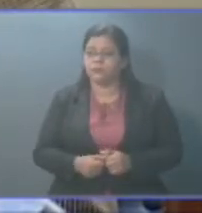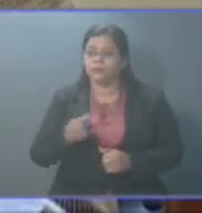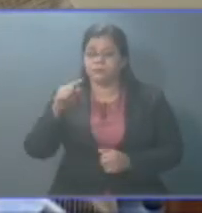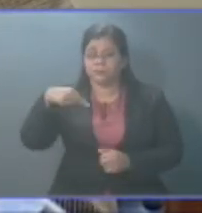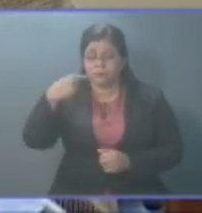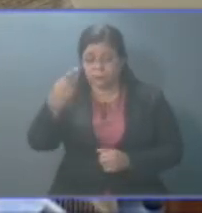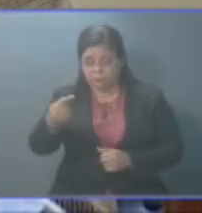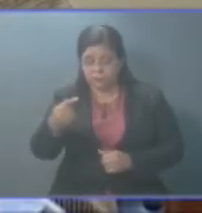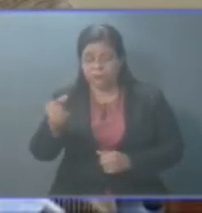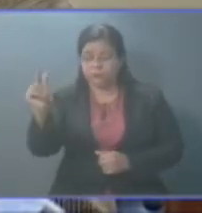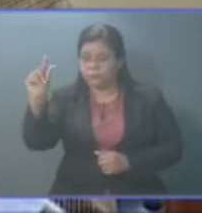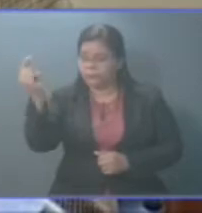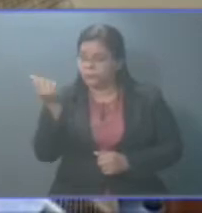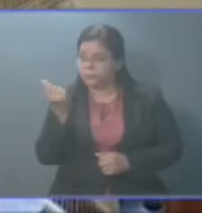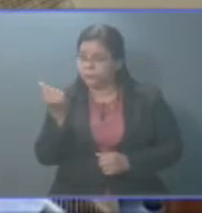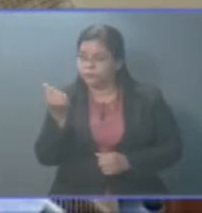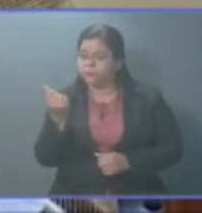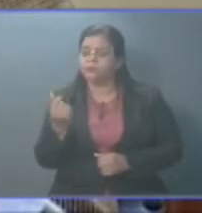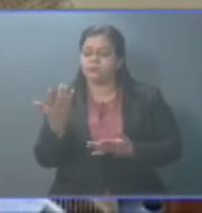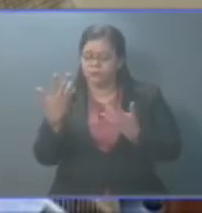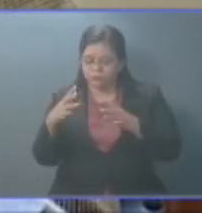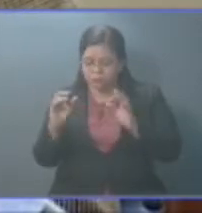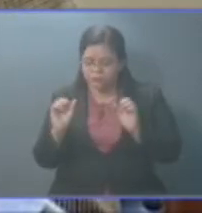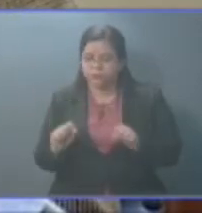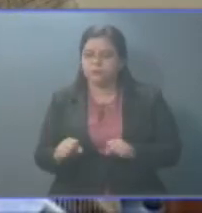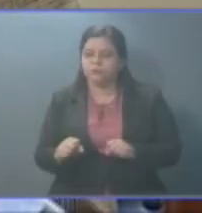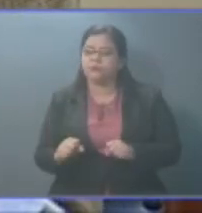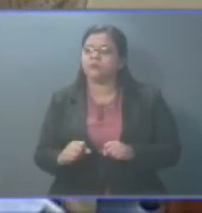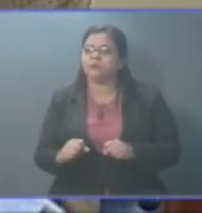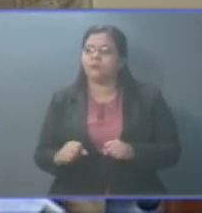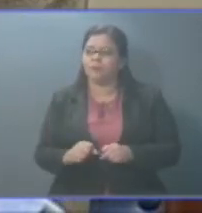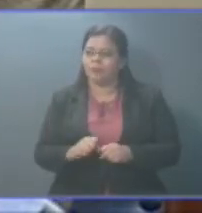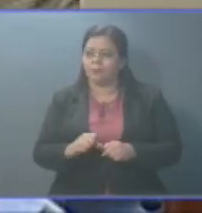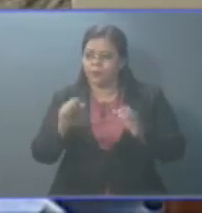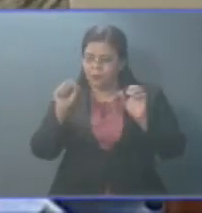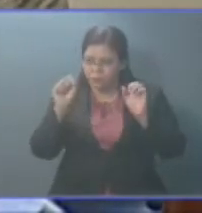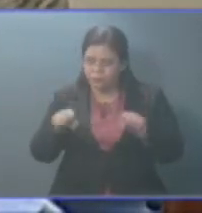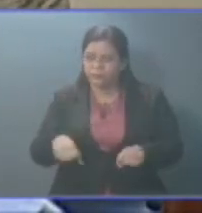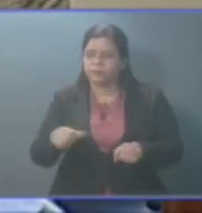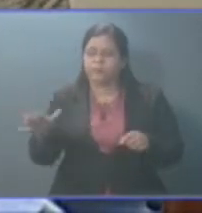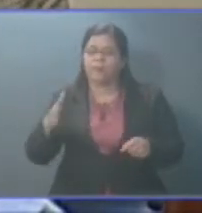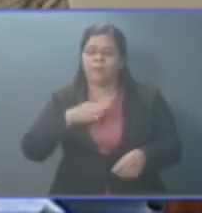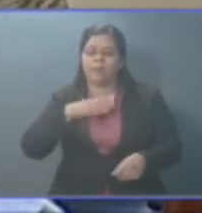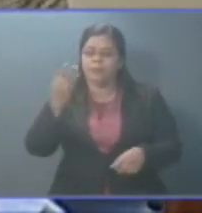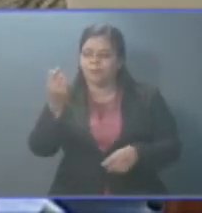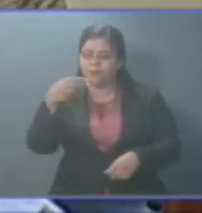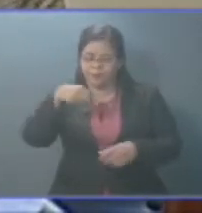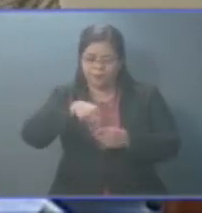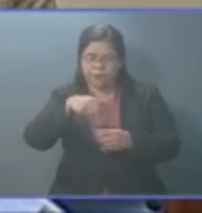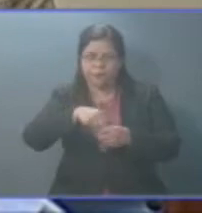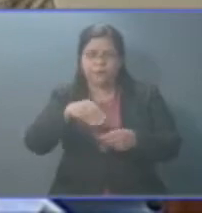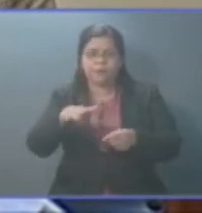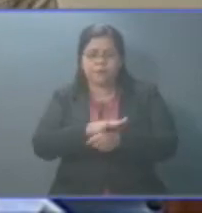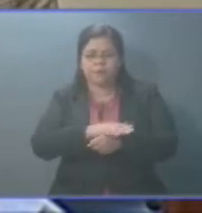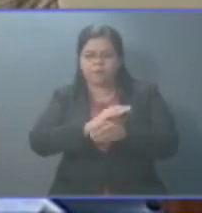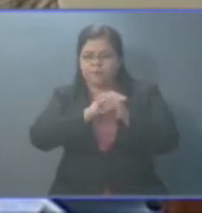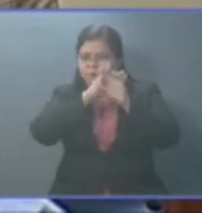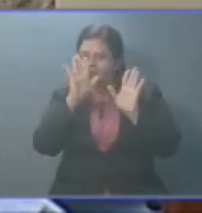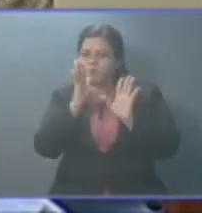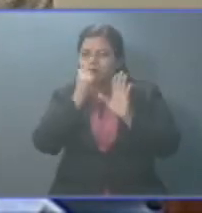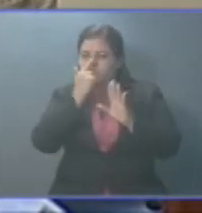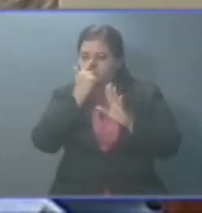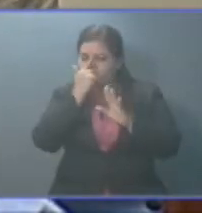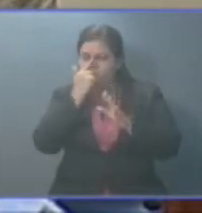próximos empréstitos, se logre captar, ahí se logre apartar unos fondos, pero con claridad